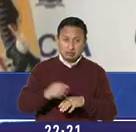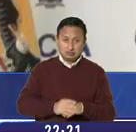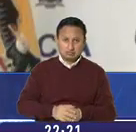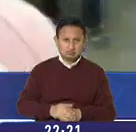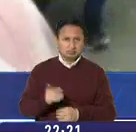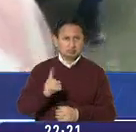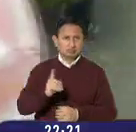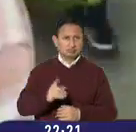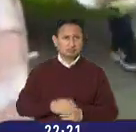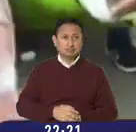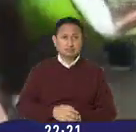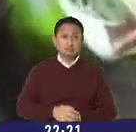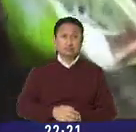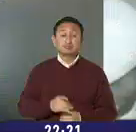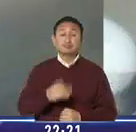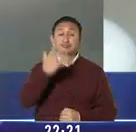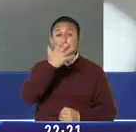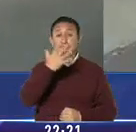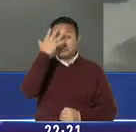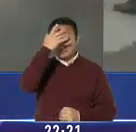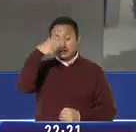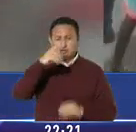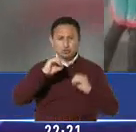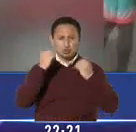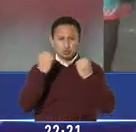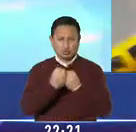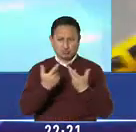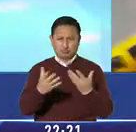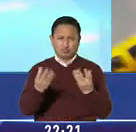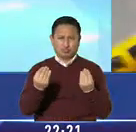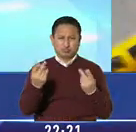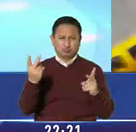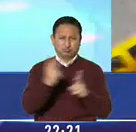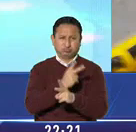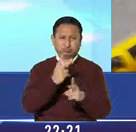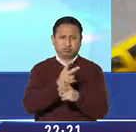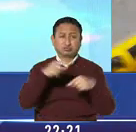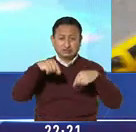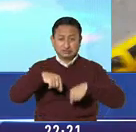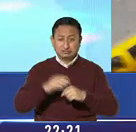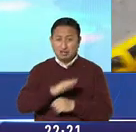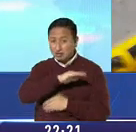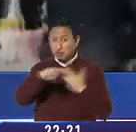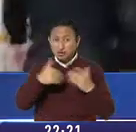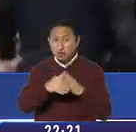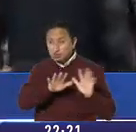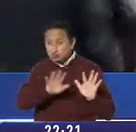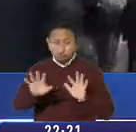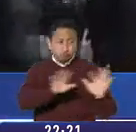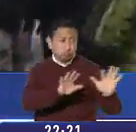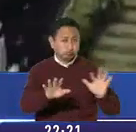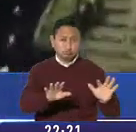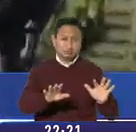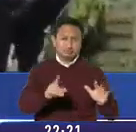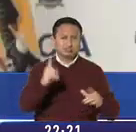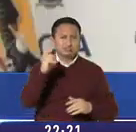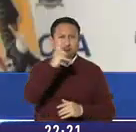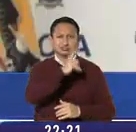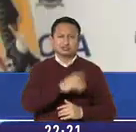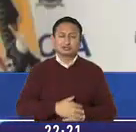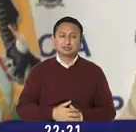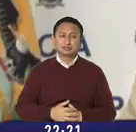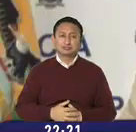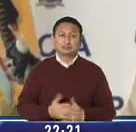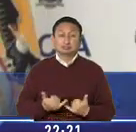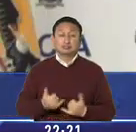como corresponde. En la provincia hay gran cantidad de organizaciones, sostienen, y es bastante complicado luchar contra todas, pese al esfuerzo que se hace. Ahora